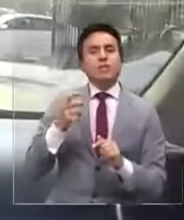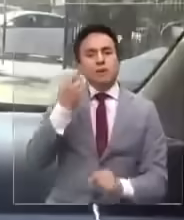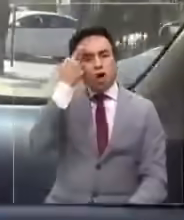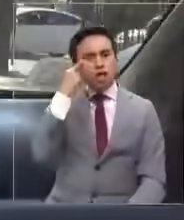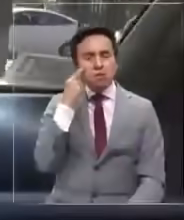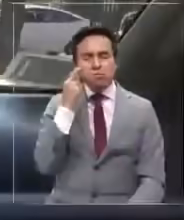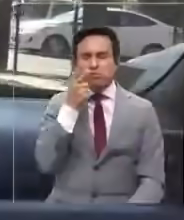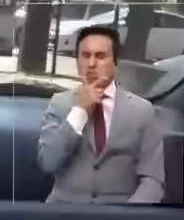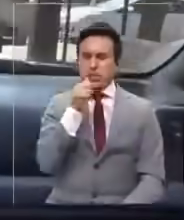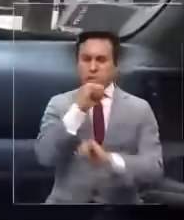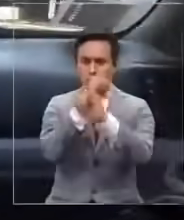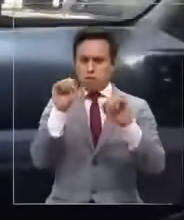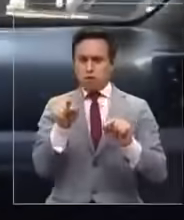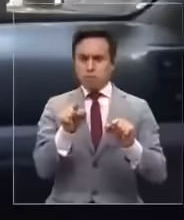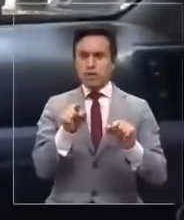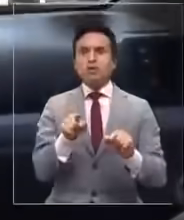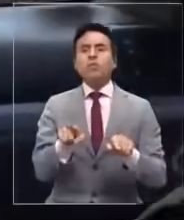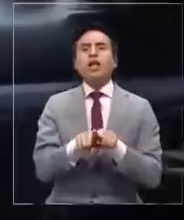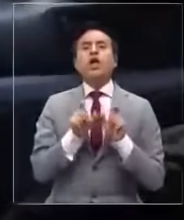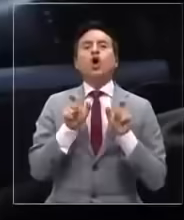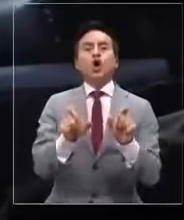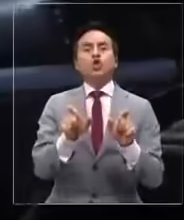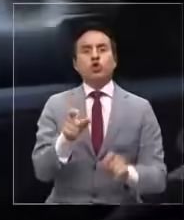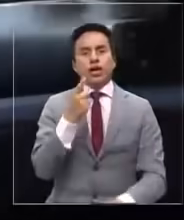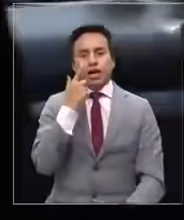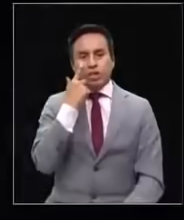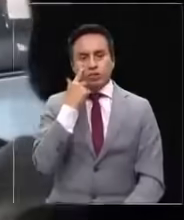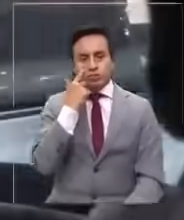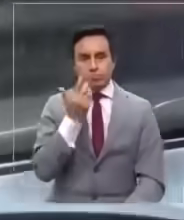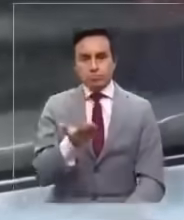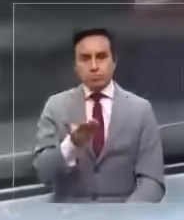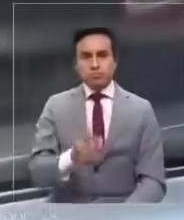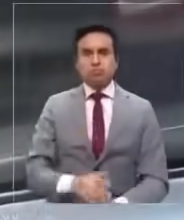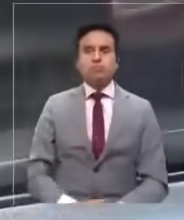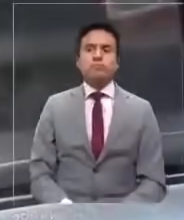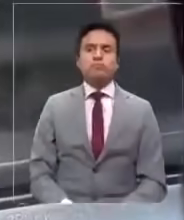pareció sospechosa su actitud, por lo que fueron controlados.